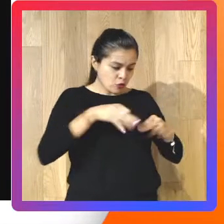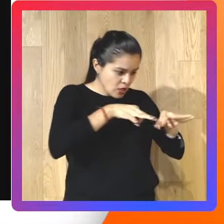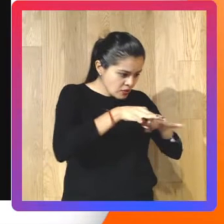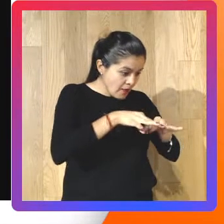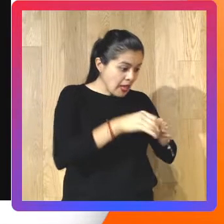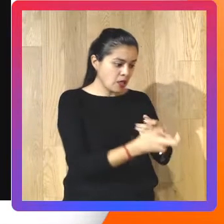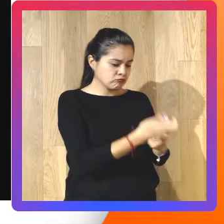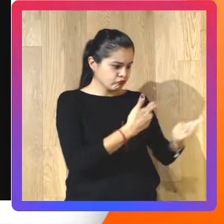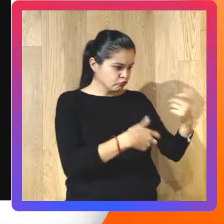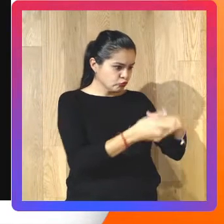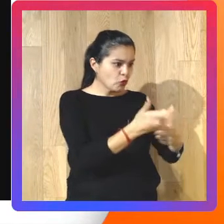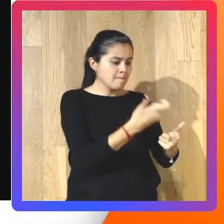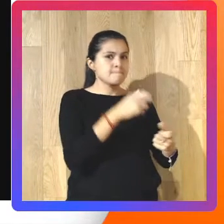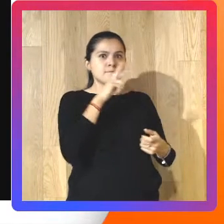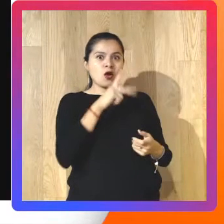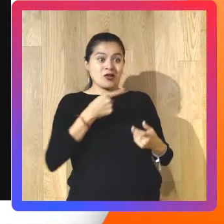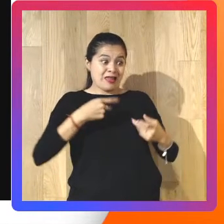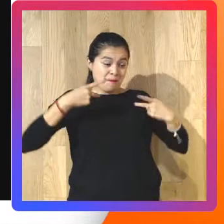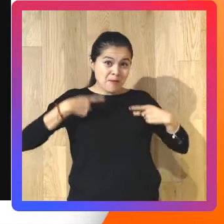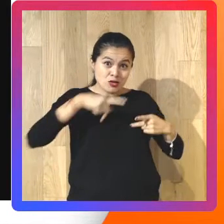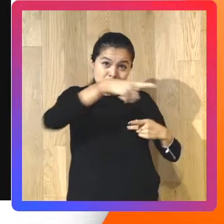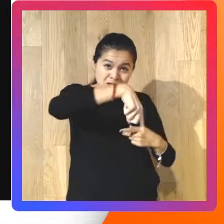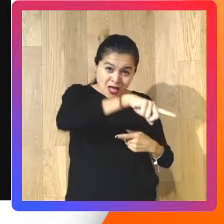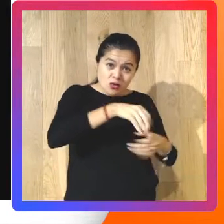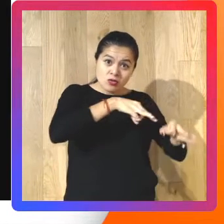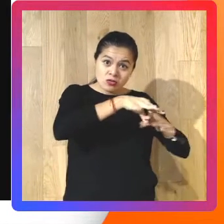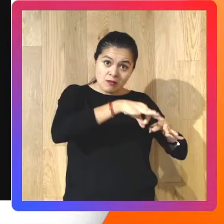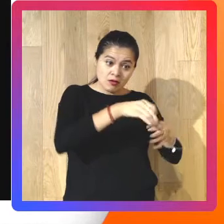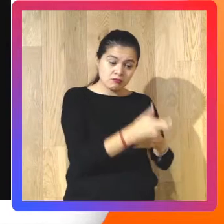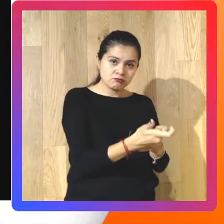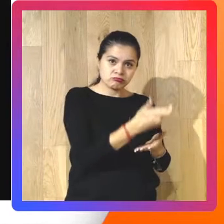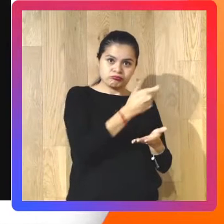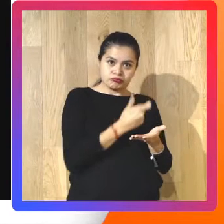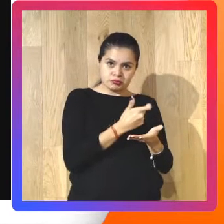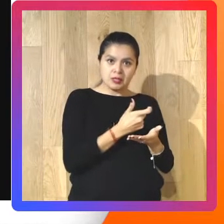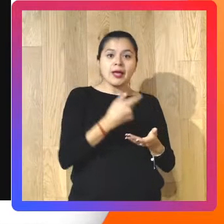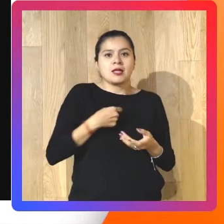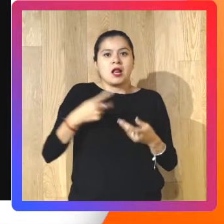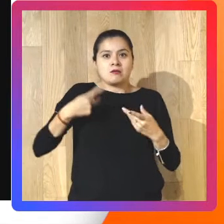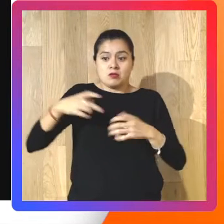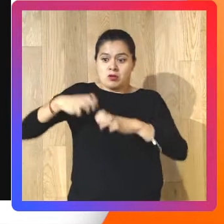trabajan, ¿no? De las familias, de las personas trabajadoras y pues de las empresas que los